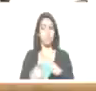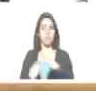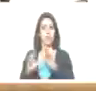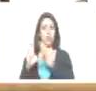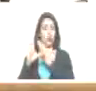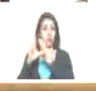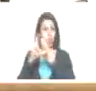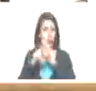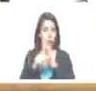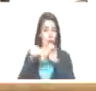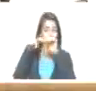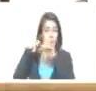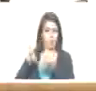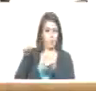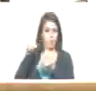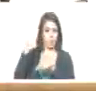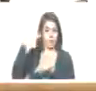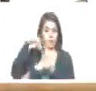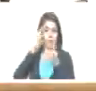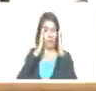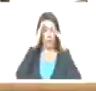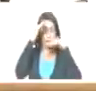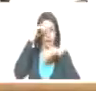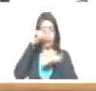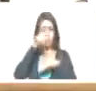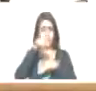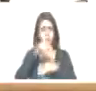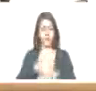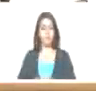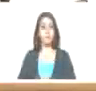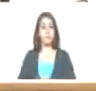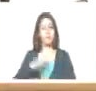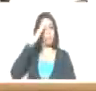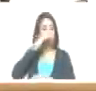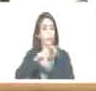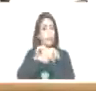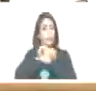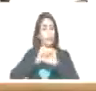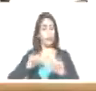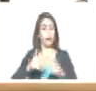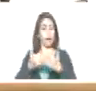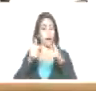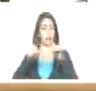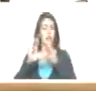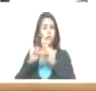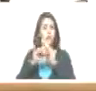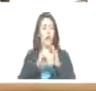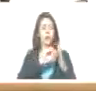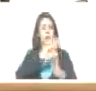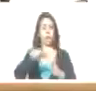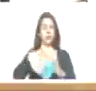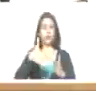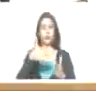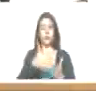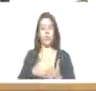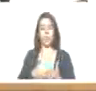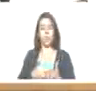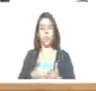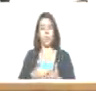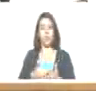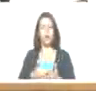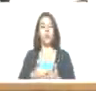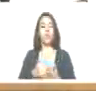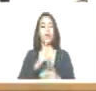Hasta lo que nos habían robado para supuestamente atender a los militares desertores, hasta eso se lo robaron. ¿Y cuál fue la respuesta de